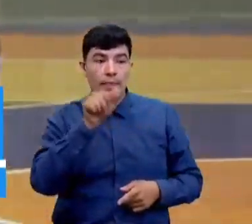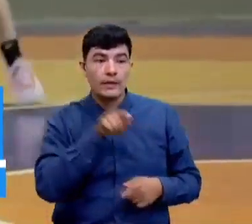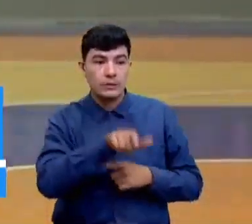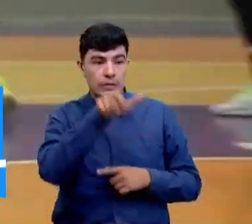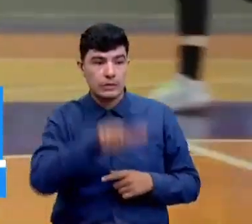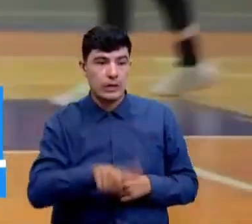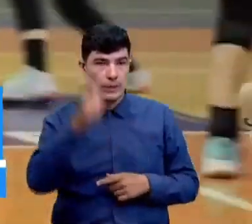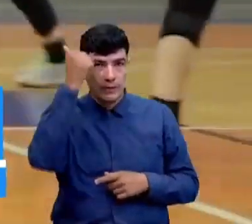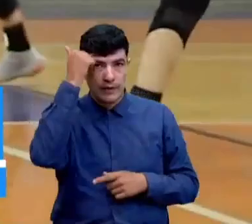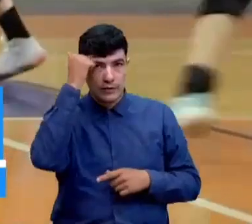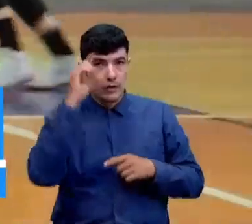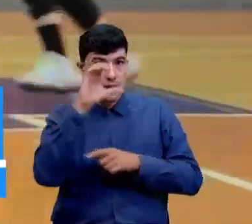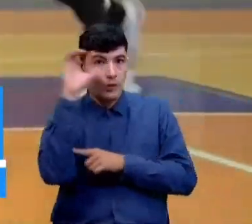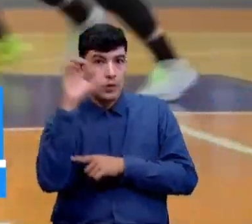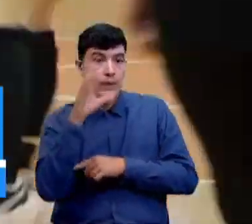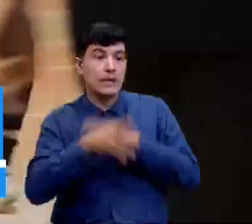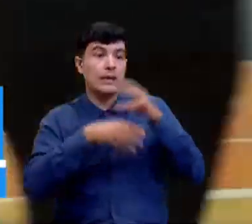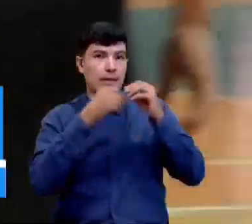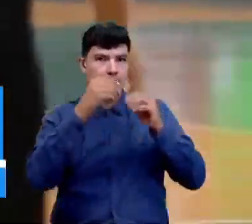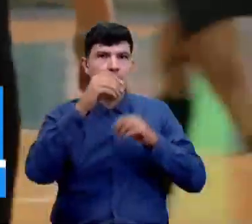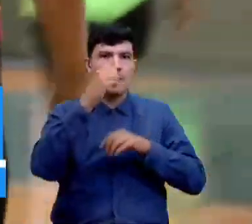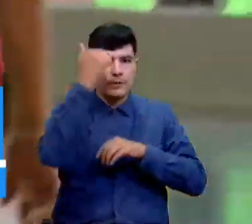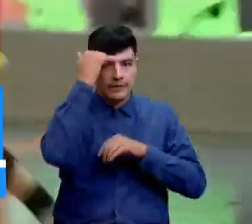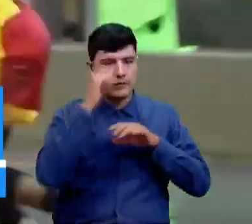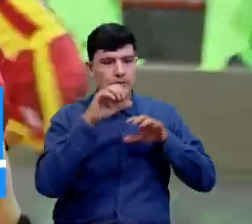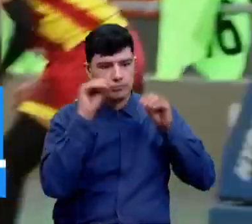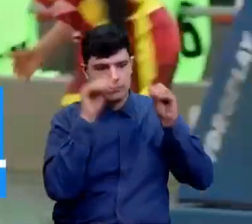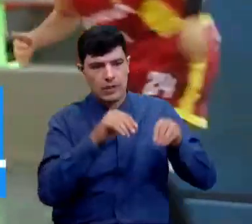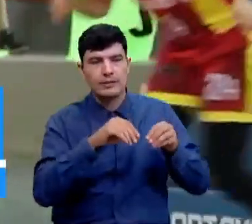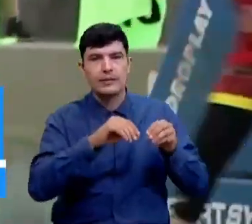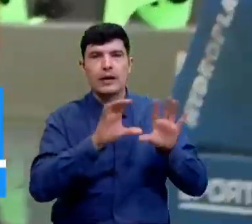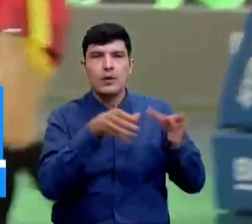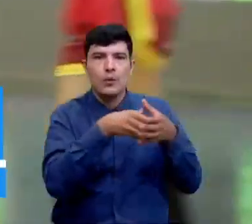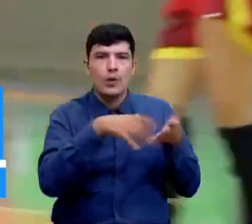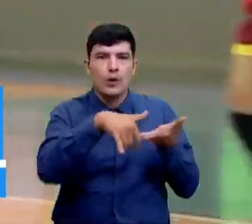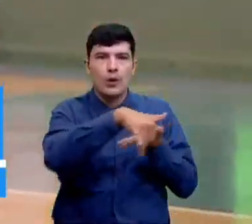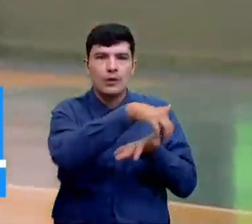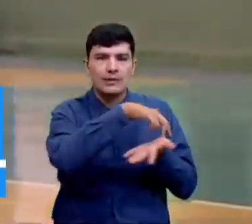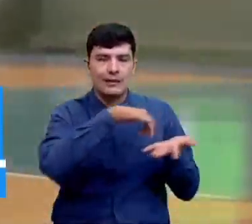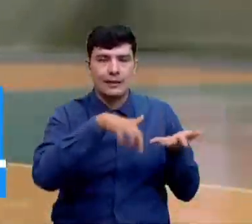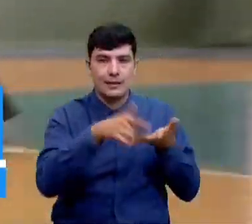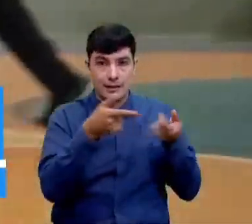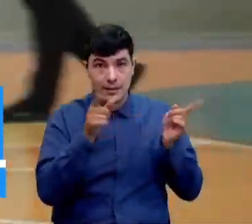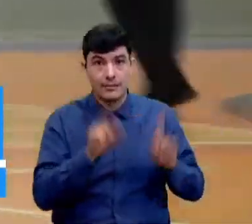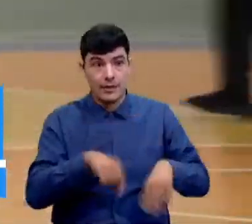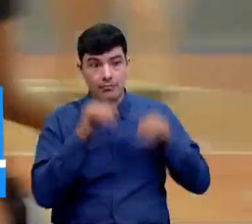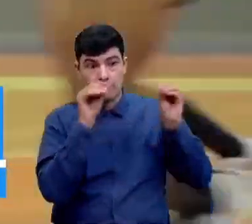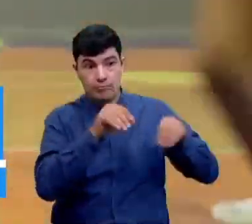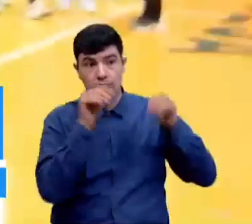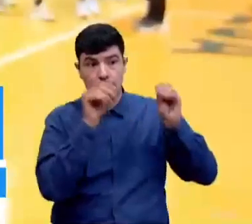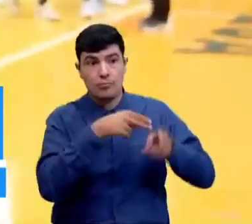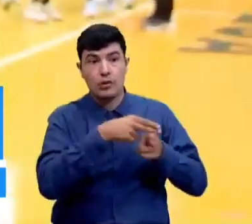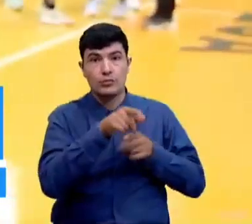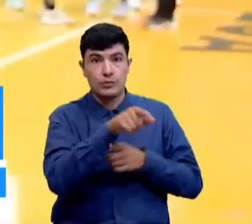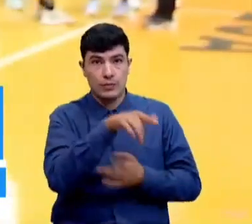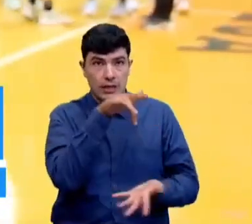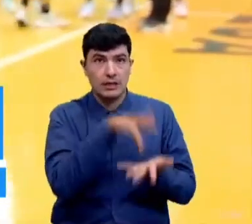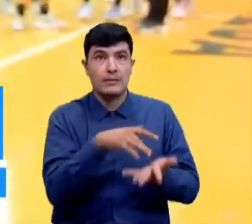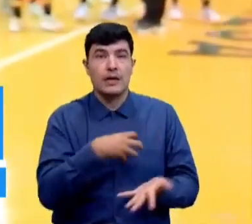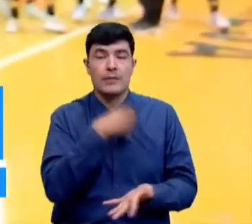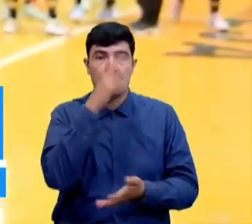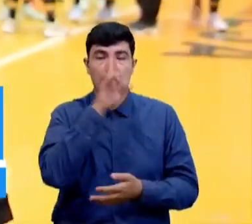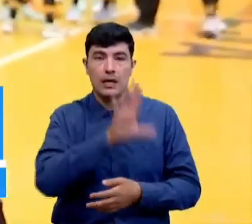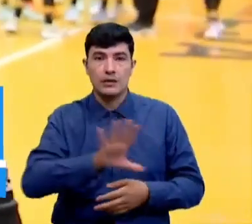pero también de la Selección Colombia, que representará al país en el próximo certamen internacional. Sí, se ha estado